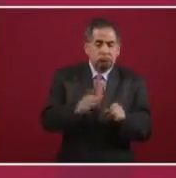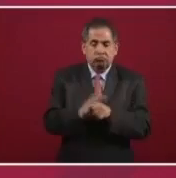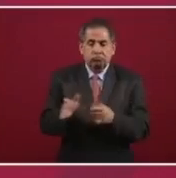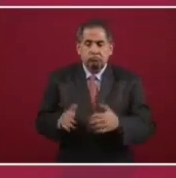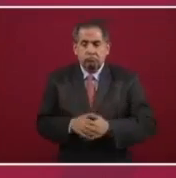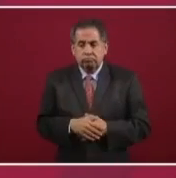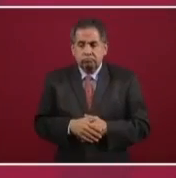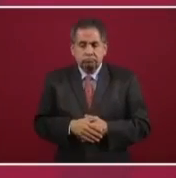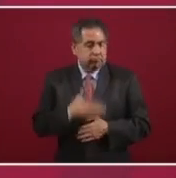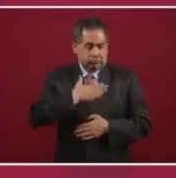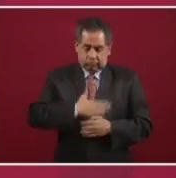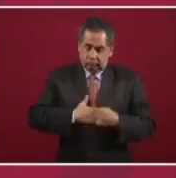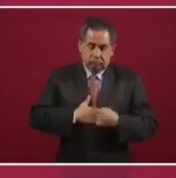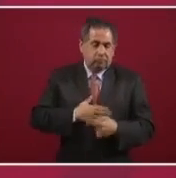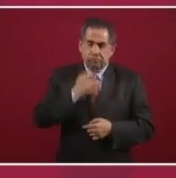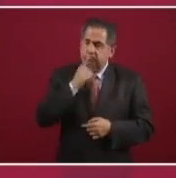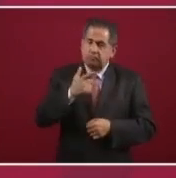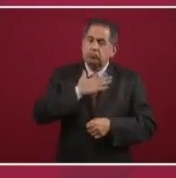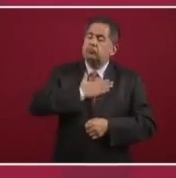pues la justicia.